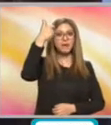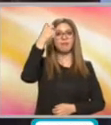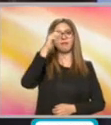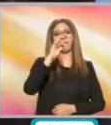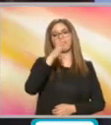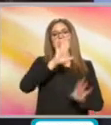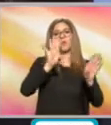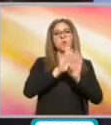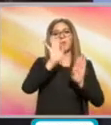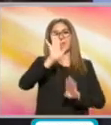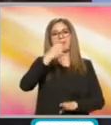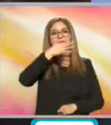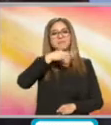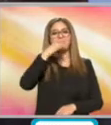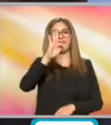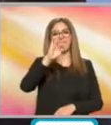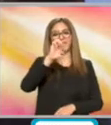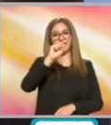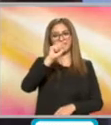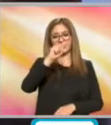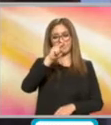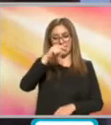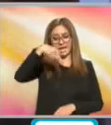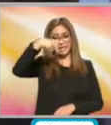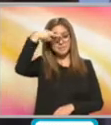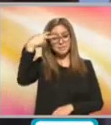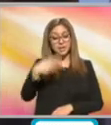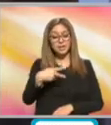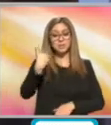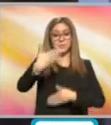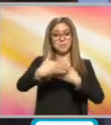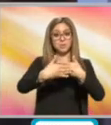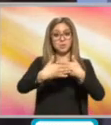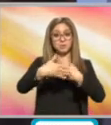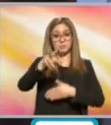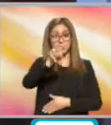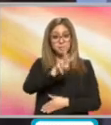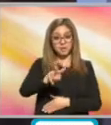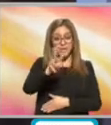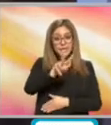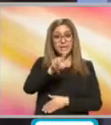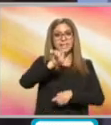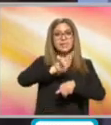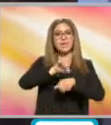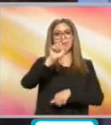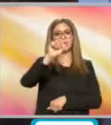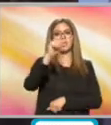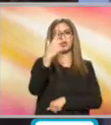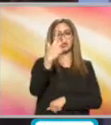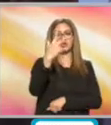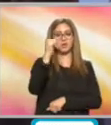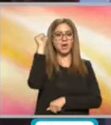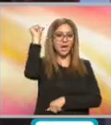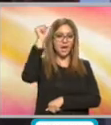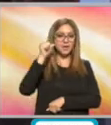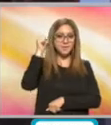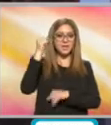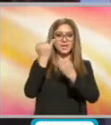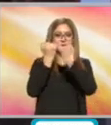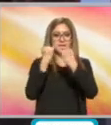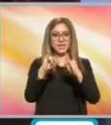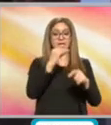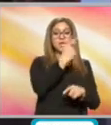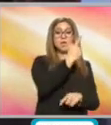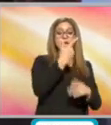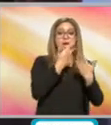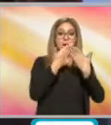este tipo en México y va a ser el próximo viernes, el viernes 28 de abril. Se inaugura, está abierto de 1